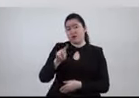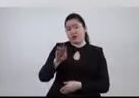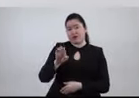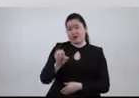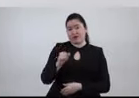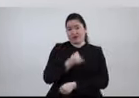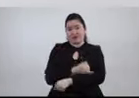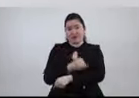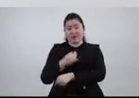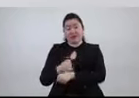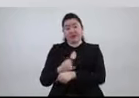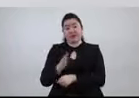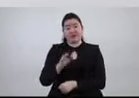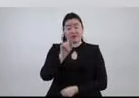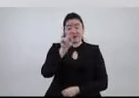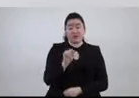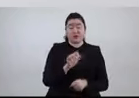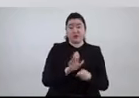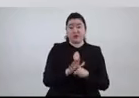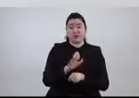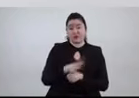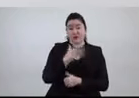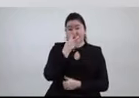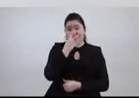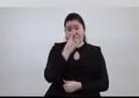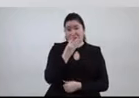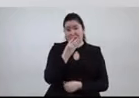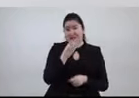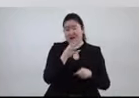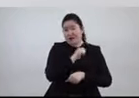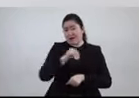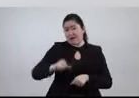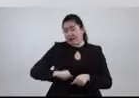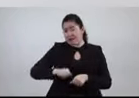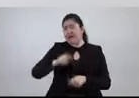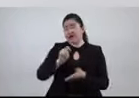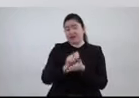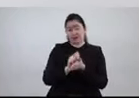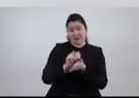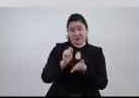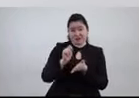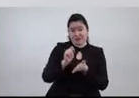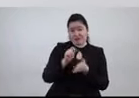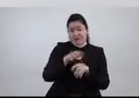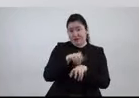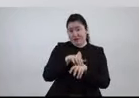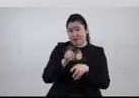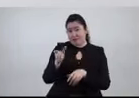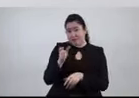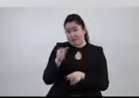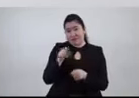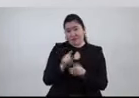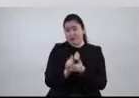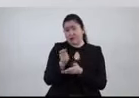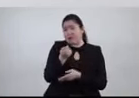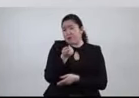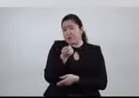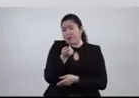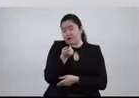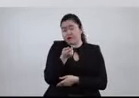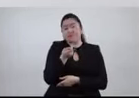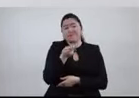las alcaldías de principalmente de Tlalpan y Xochimilco, aunque también un poco en Tláhuac. Entonces sí tuvo un impacto,